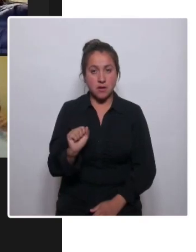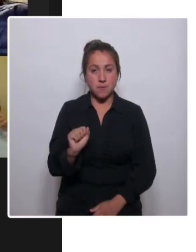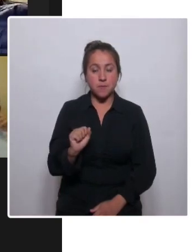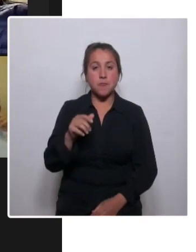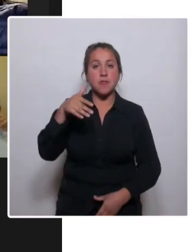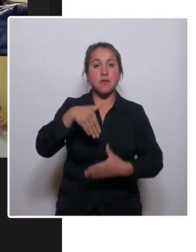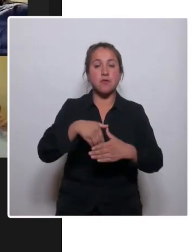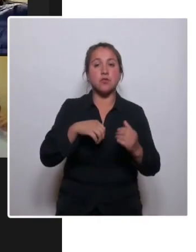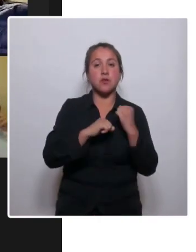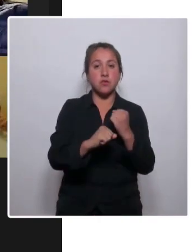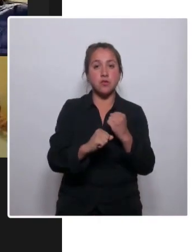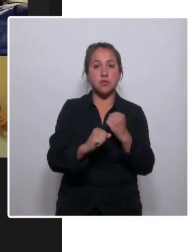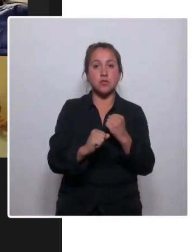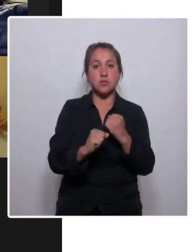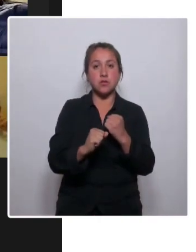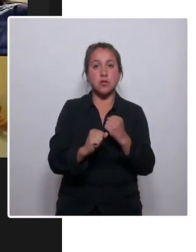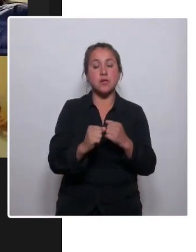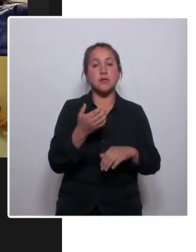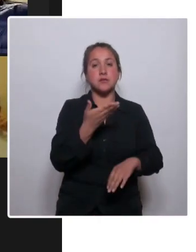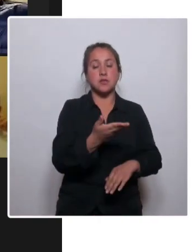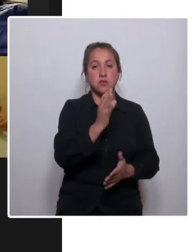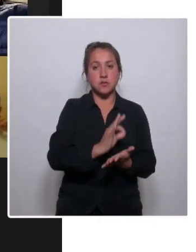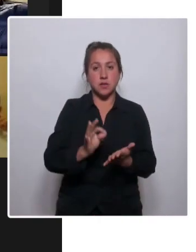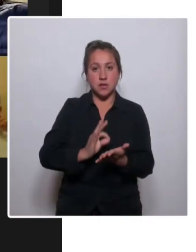Voto en contra, señor secretario.